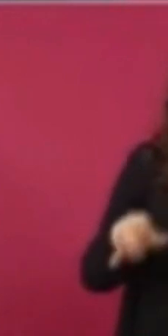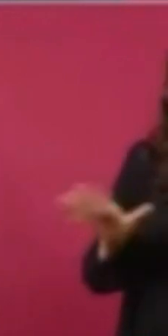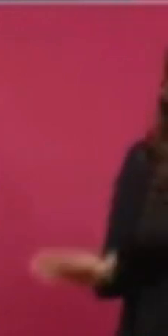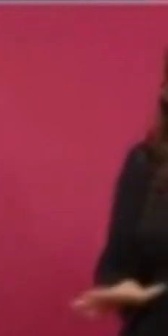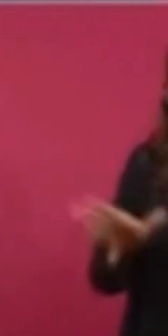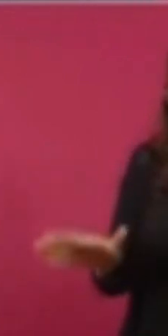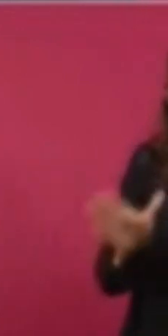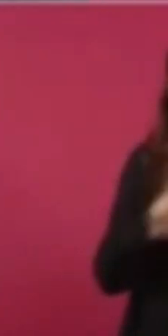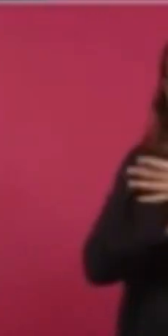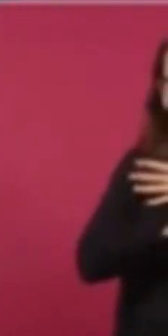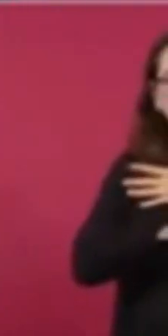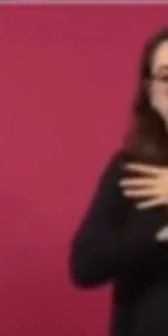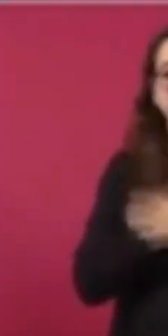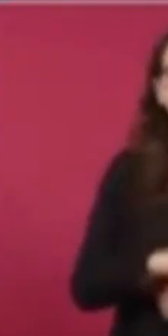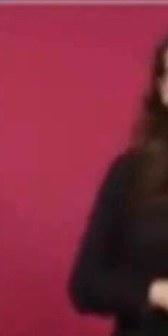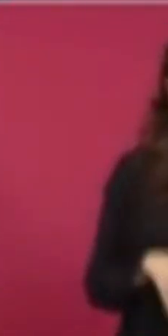pueden